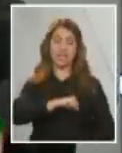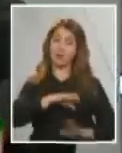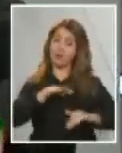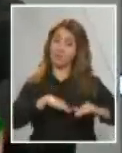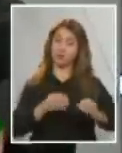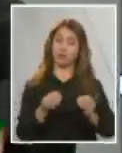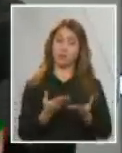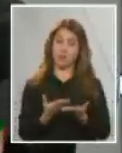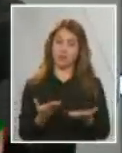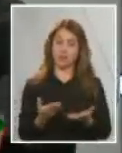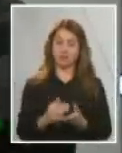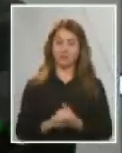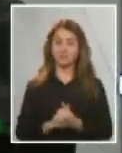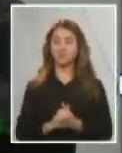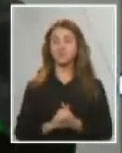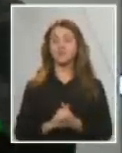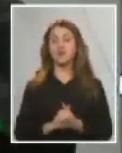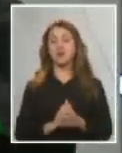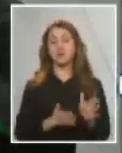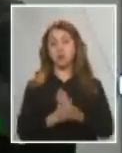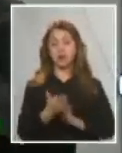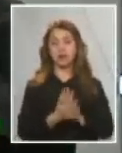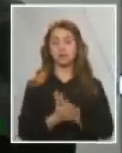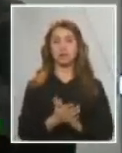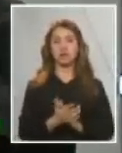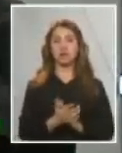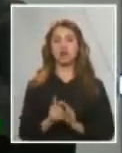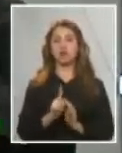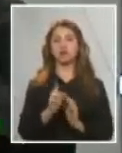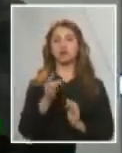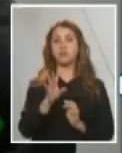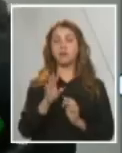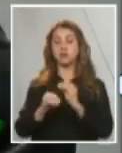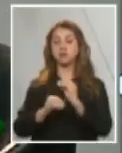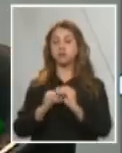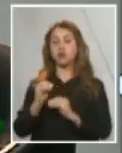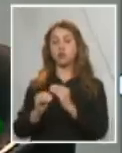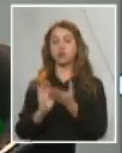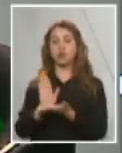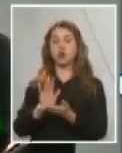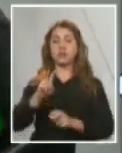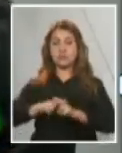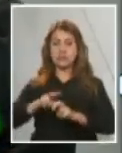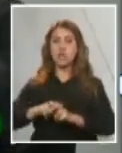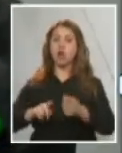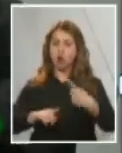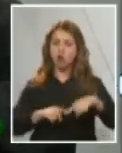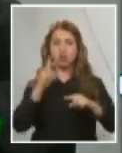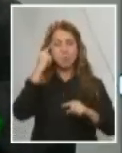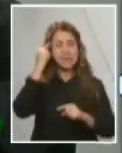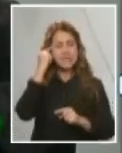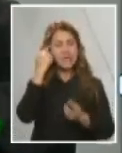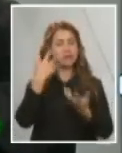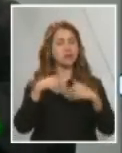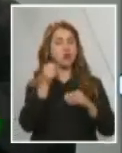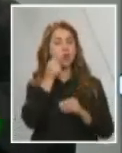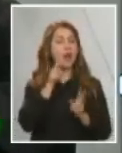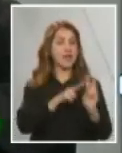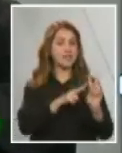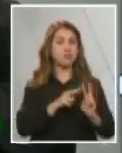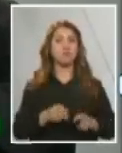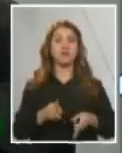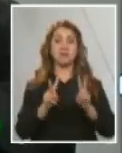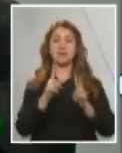repente. Y así, por ejemplo, no nos estamos quedando solamente con este producto, sino que queremos desarrollar otros que permitan también tener